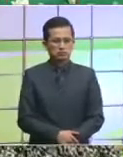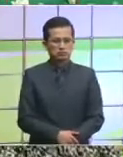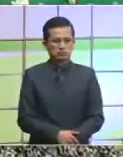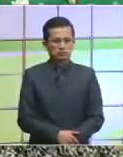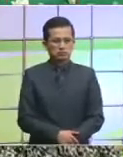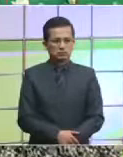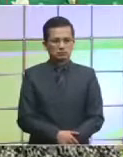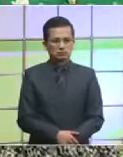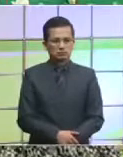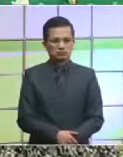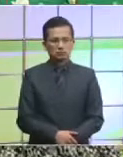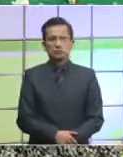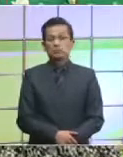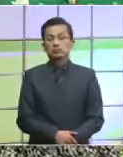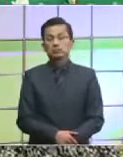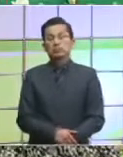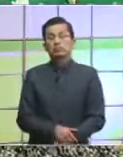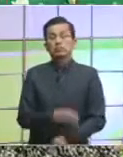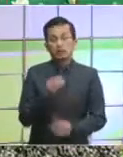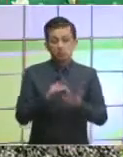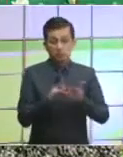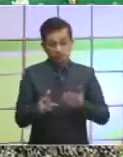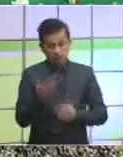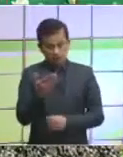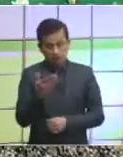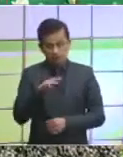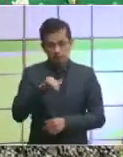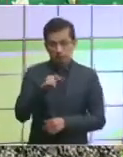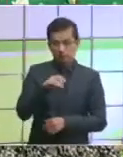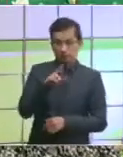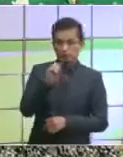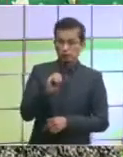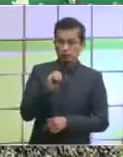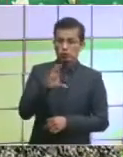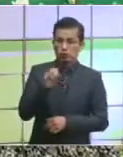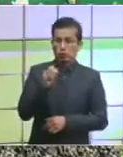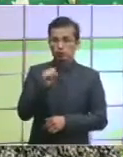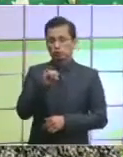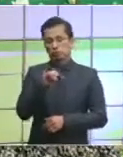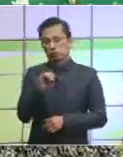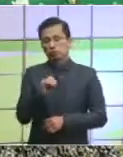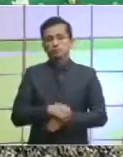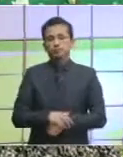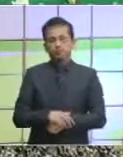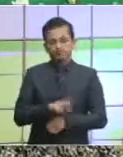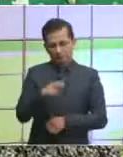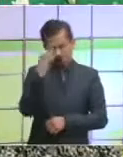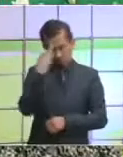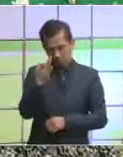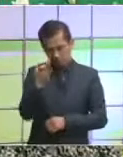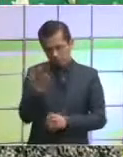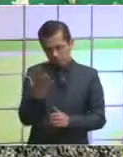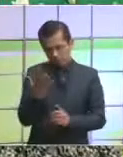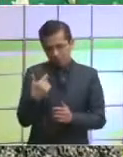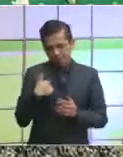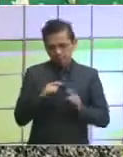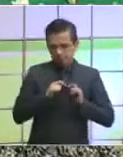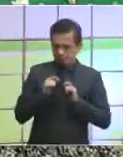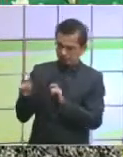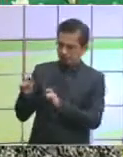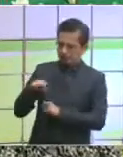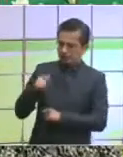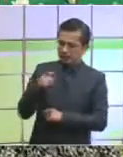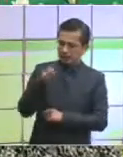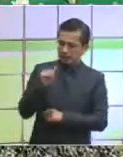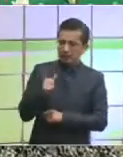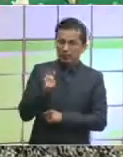muchas gracias señor ministro nos habla muy conocido por cuestiones de tiempo voy a ceder la palabra a la maestra presidenta